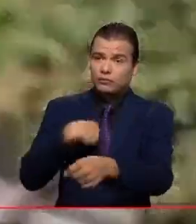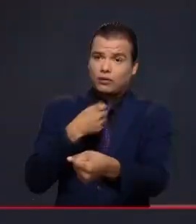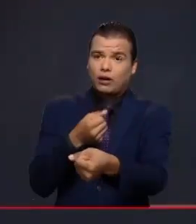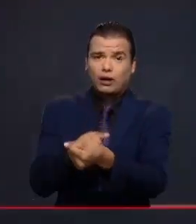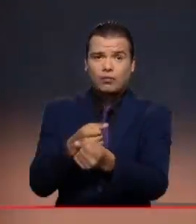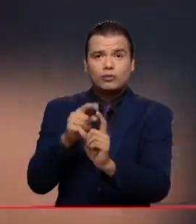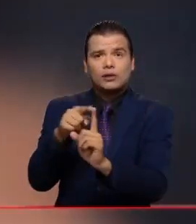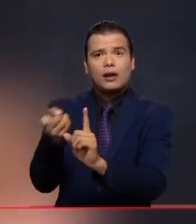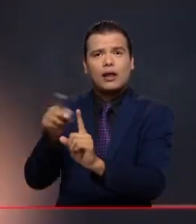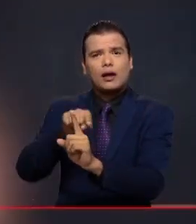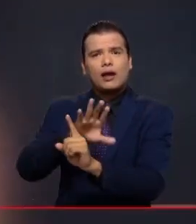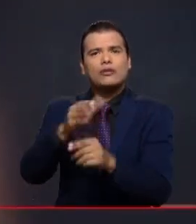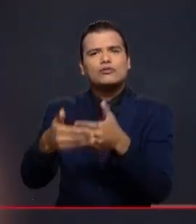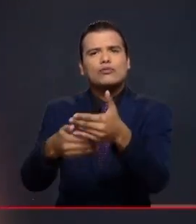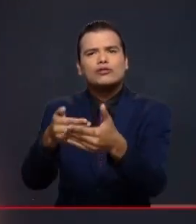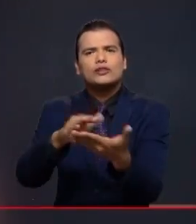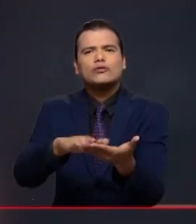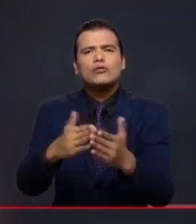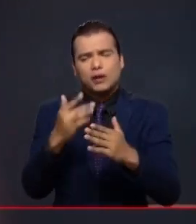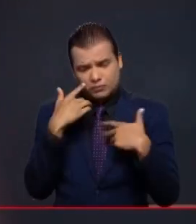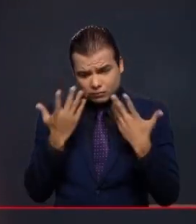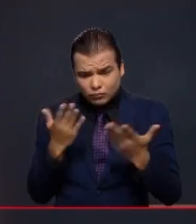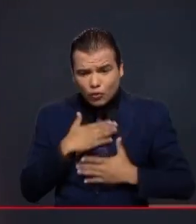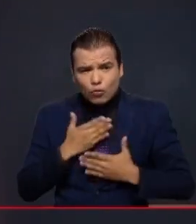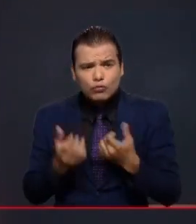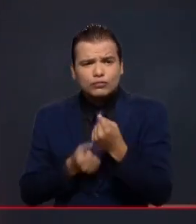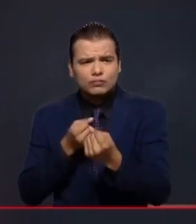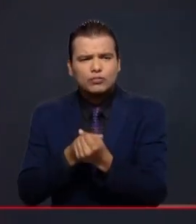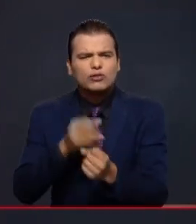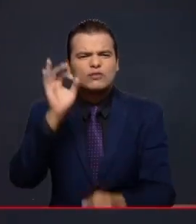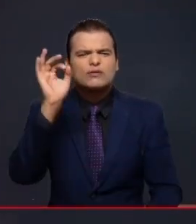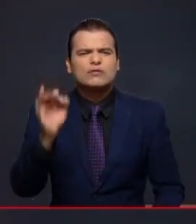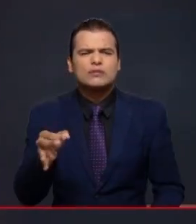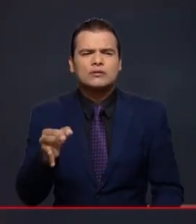requiere. Lo que implica es